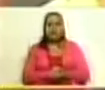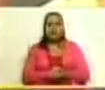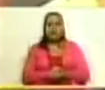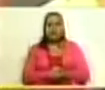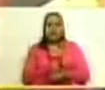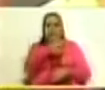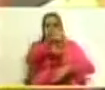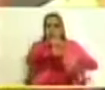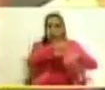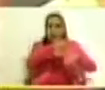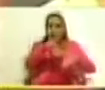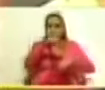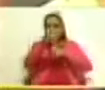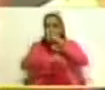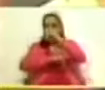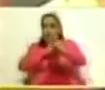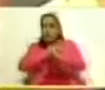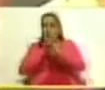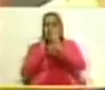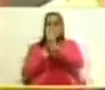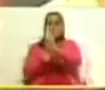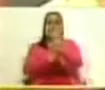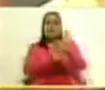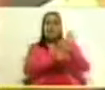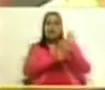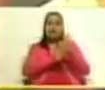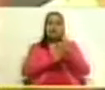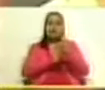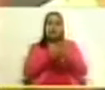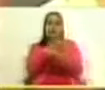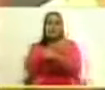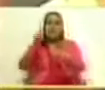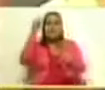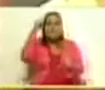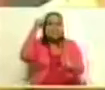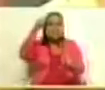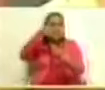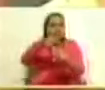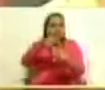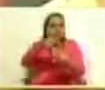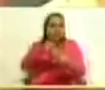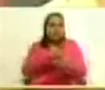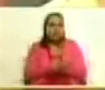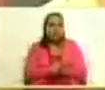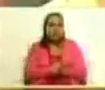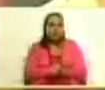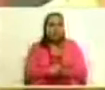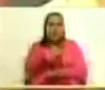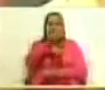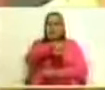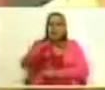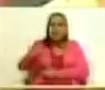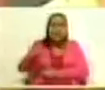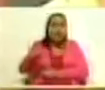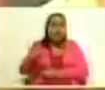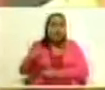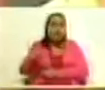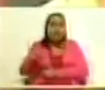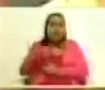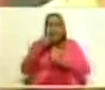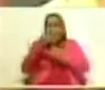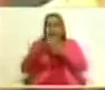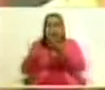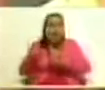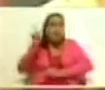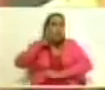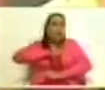nacional e internacionalmente, porque es el método de la democracia directa, para los que hablan paguatadas, para los que les